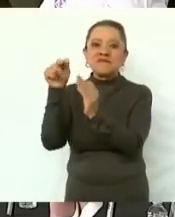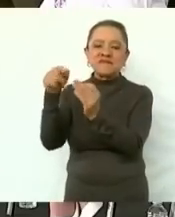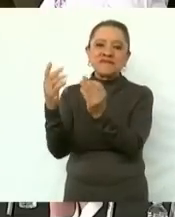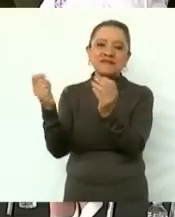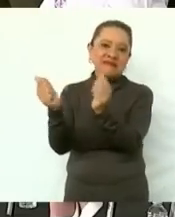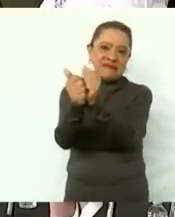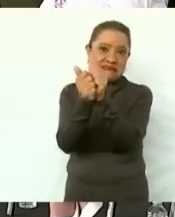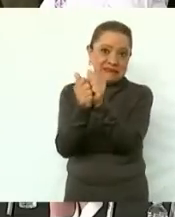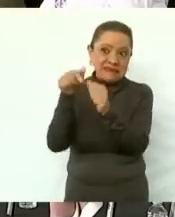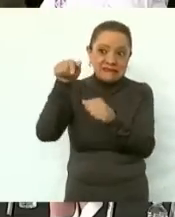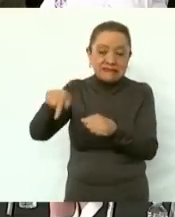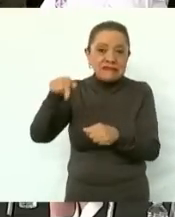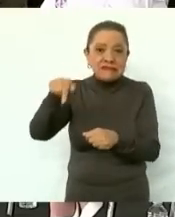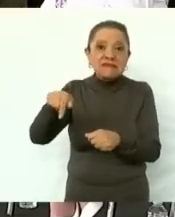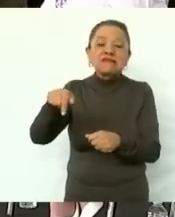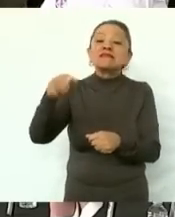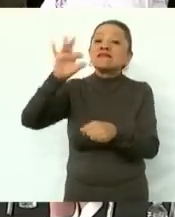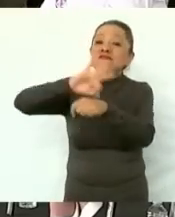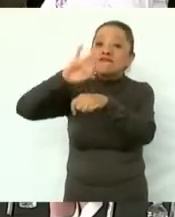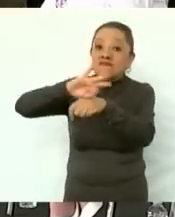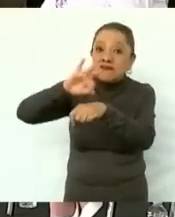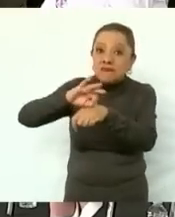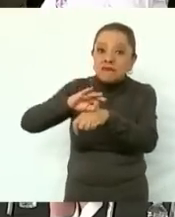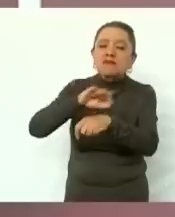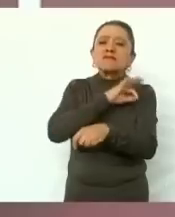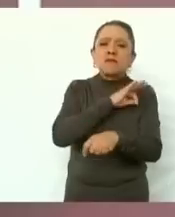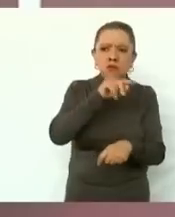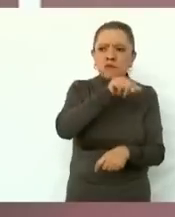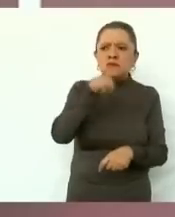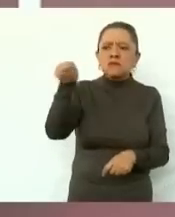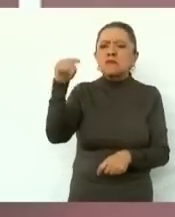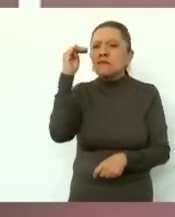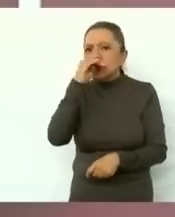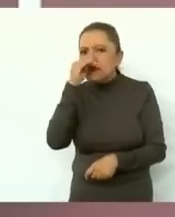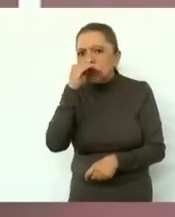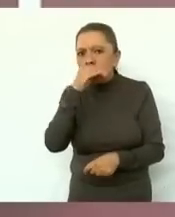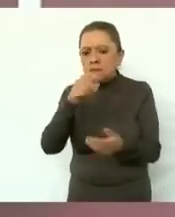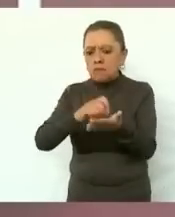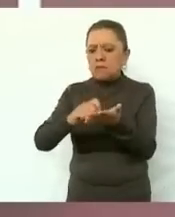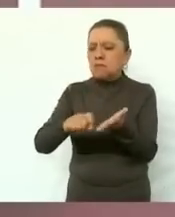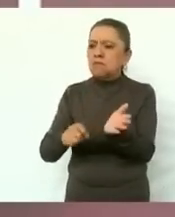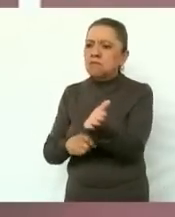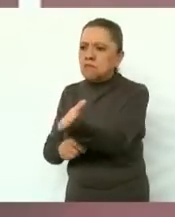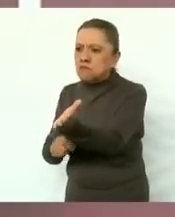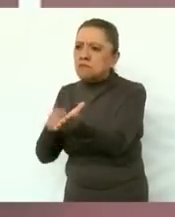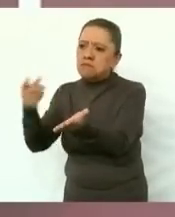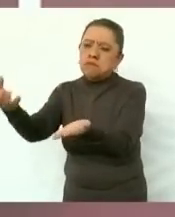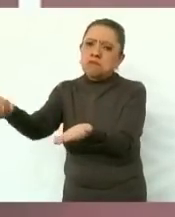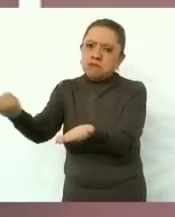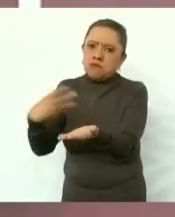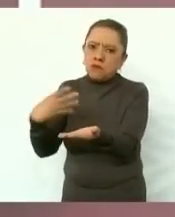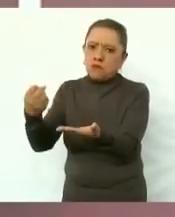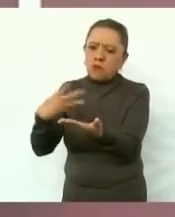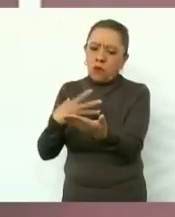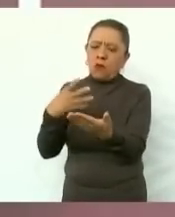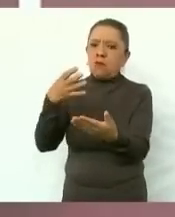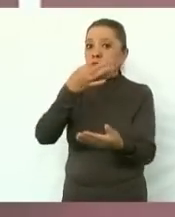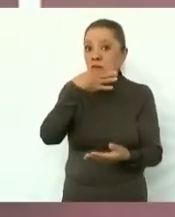los centros de salud, los hospitales, seguimos trabajando en ello, vamos a construir